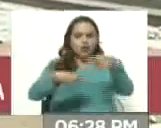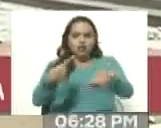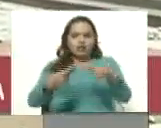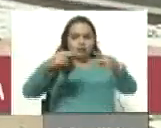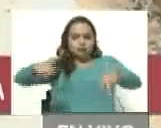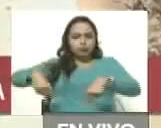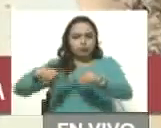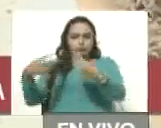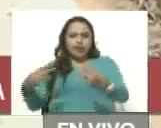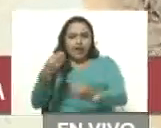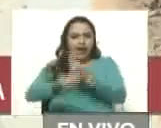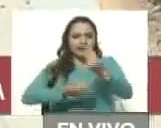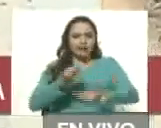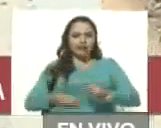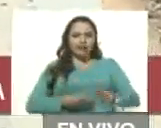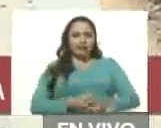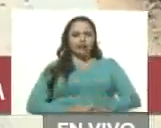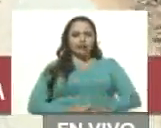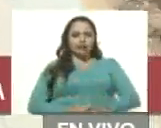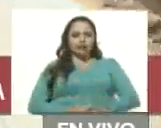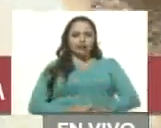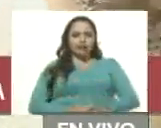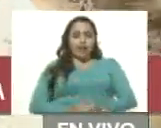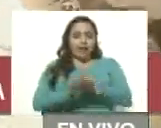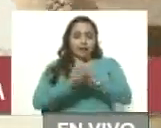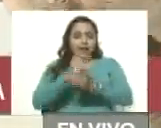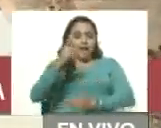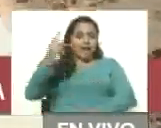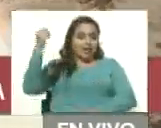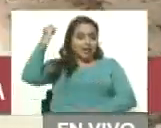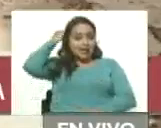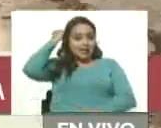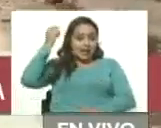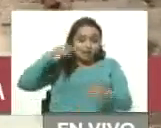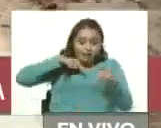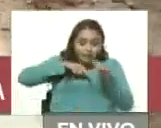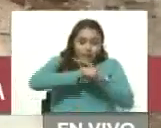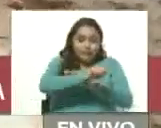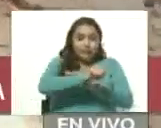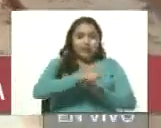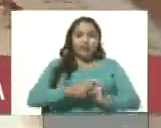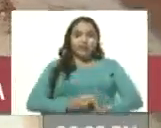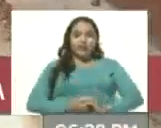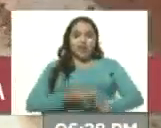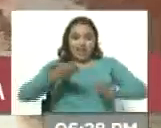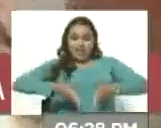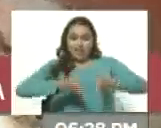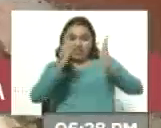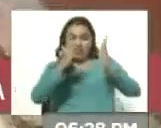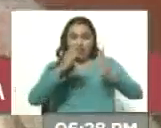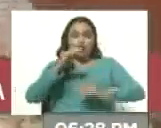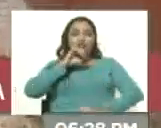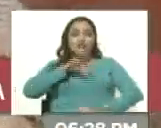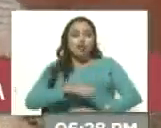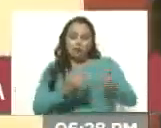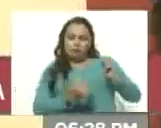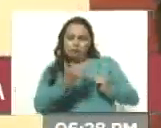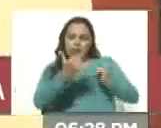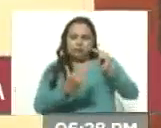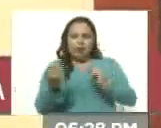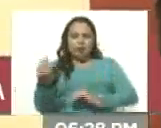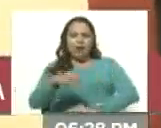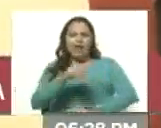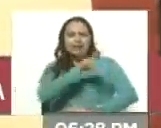renovación que se está haciendo de hecho nuestra compañera que ni a ferrer se metió dentro de una de las edificaciones históricas que tiene más de